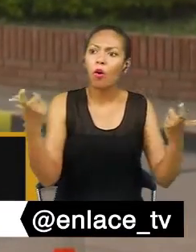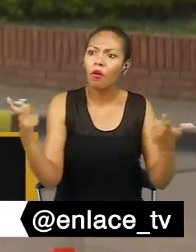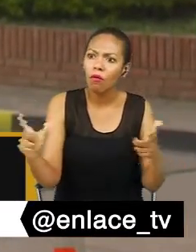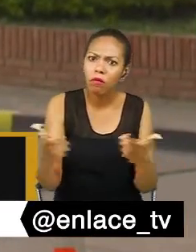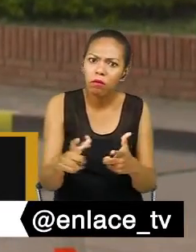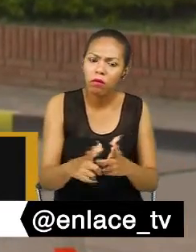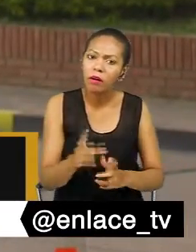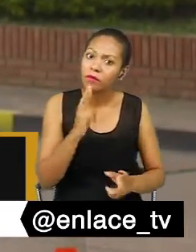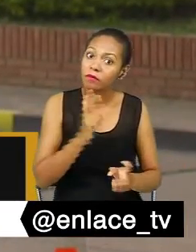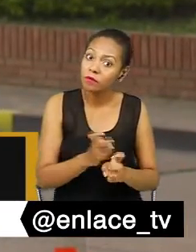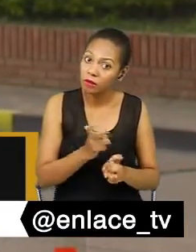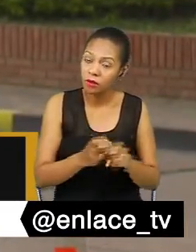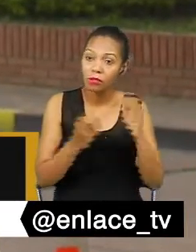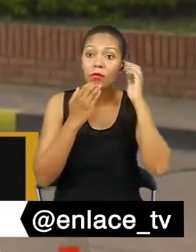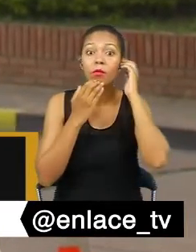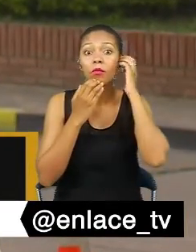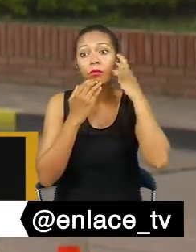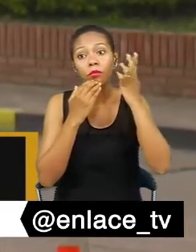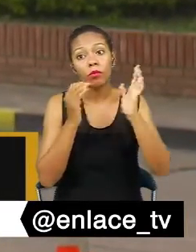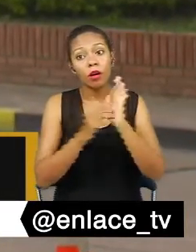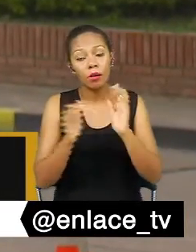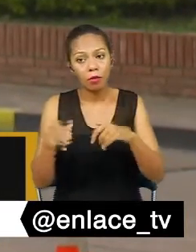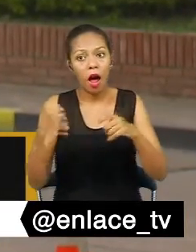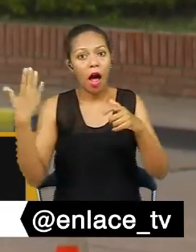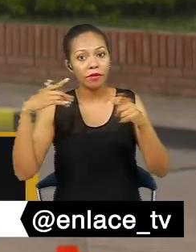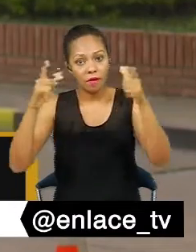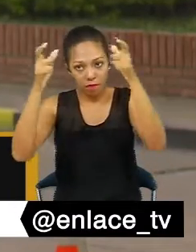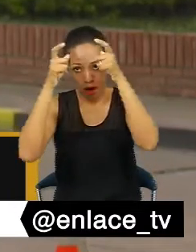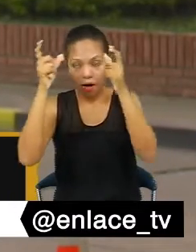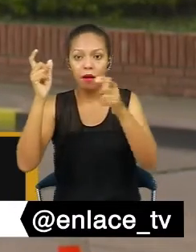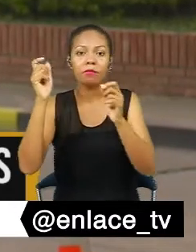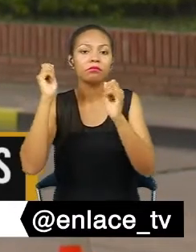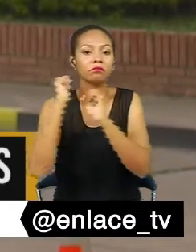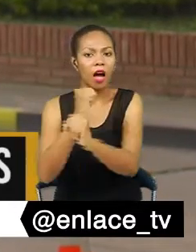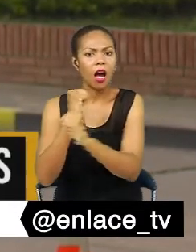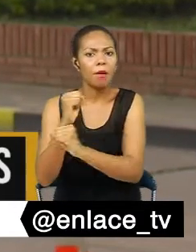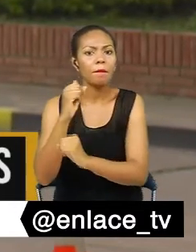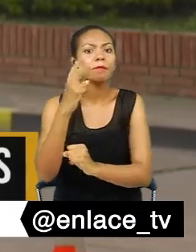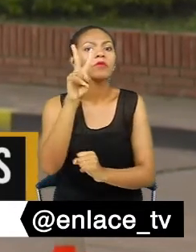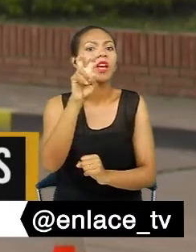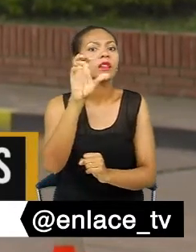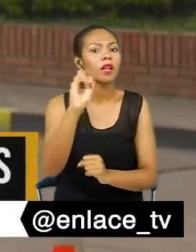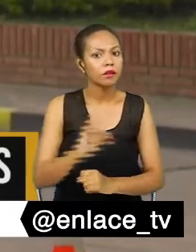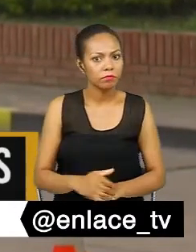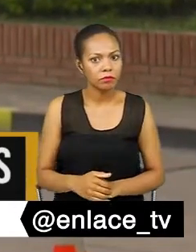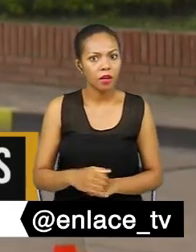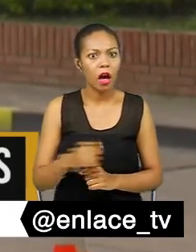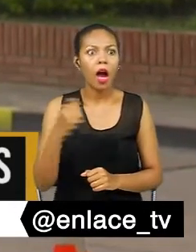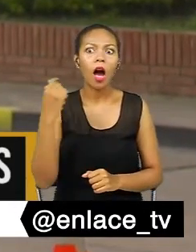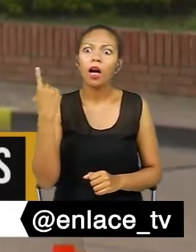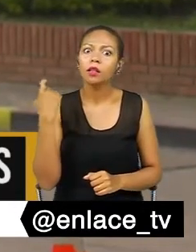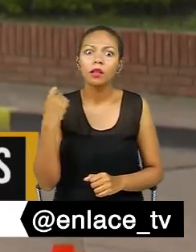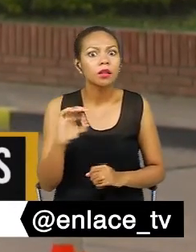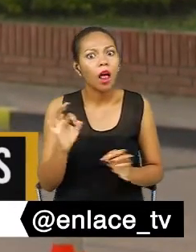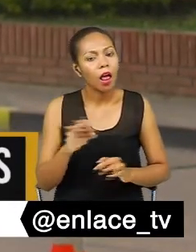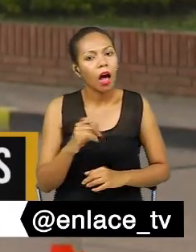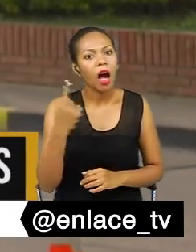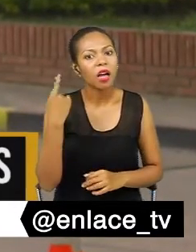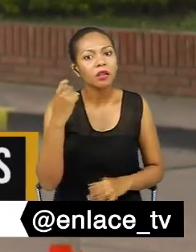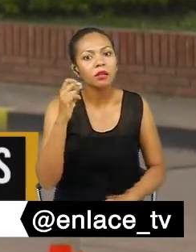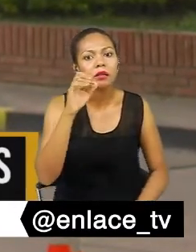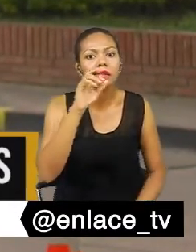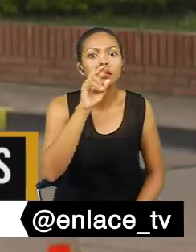sacrificio de 70 reses que venían sacrificándose diaria en el matadero municipal, anoche las sorpresas fueron 39 solamente para